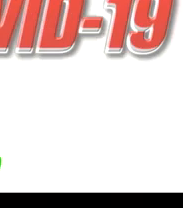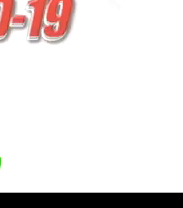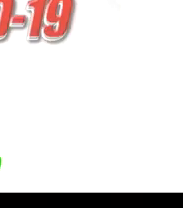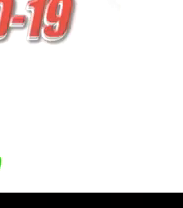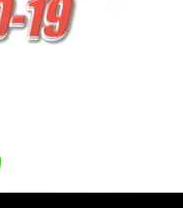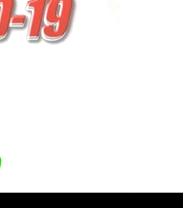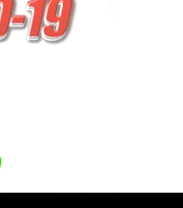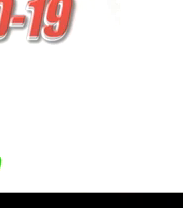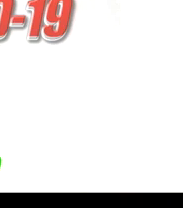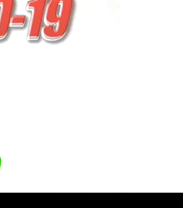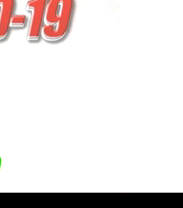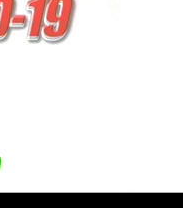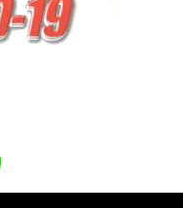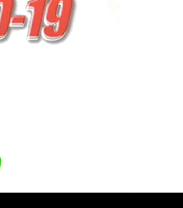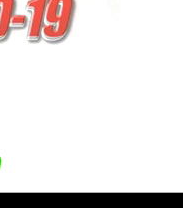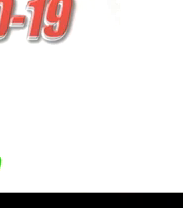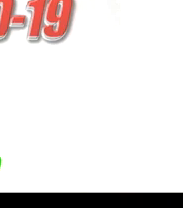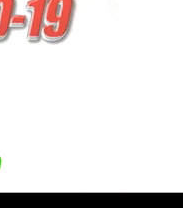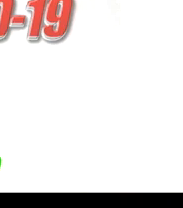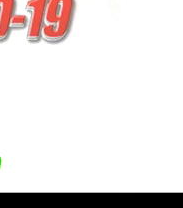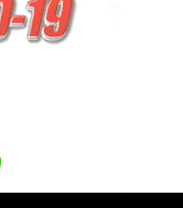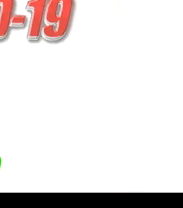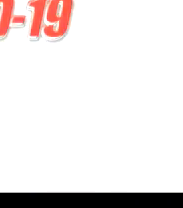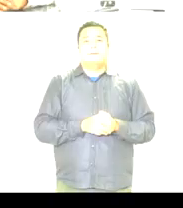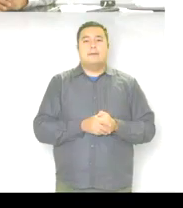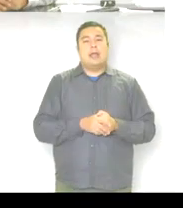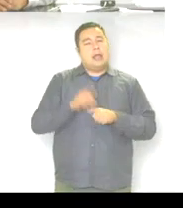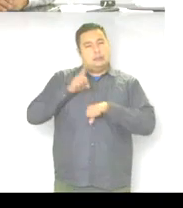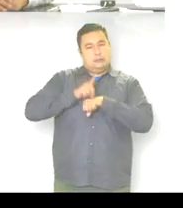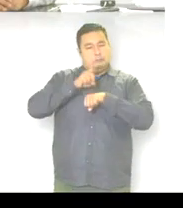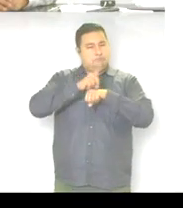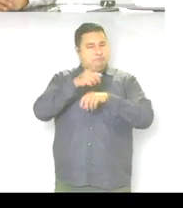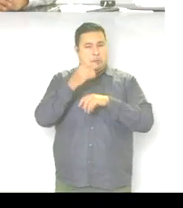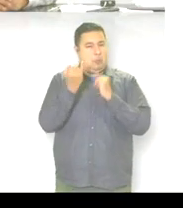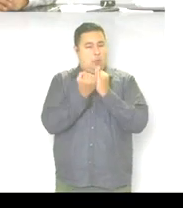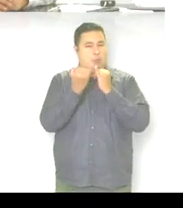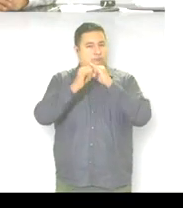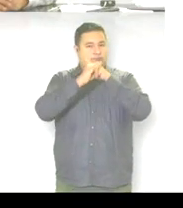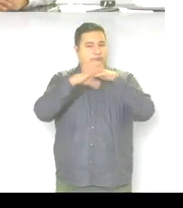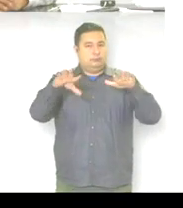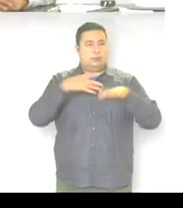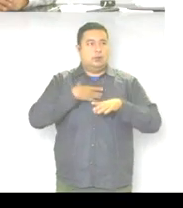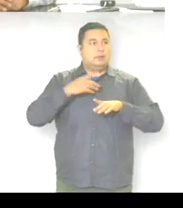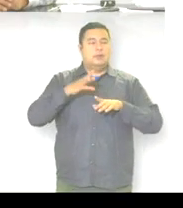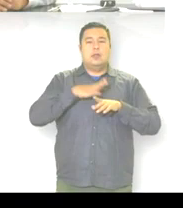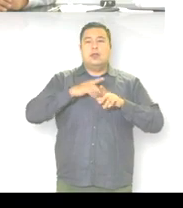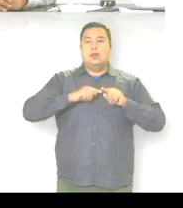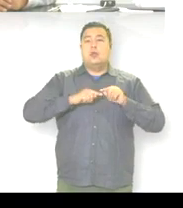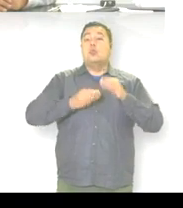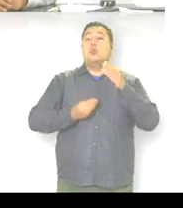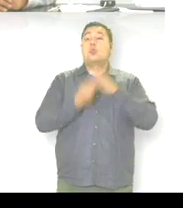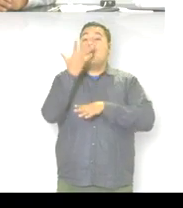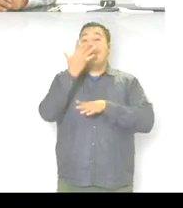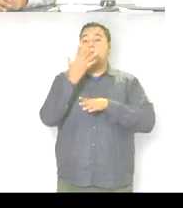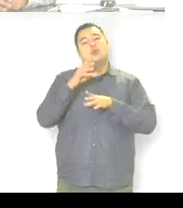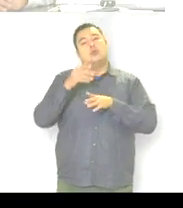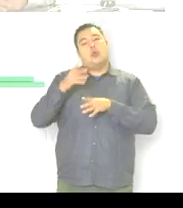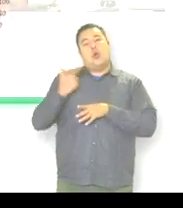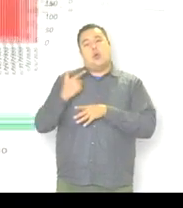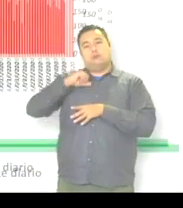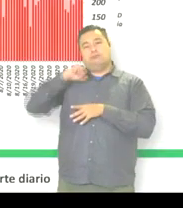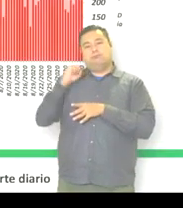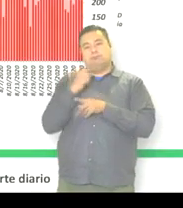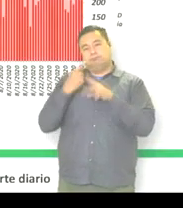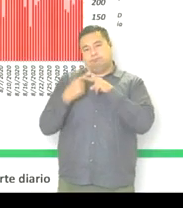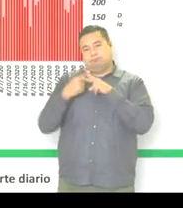Actualización COVID-19 San Luis Potosí. Revisamos también nuestra gráfica de casos nuevos y acumulados. En